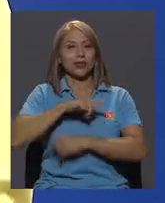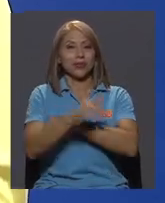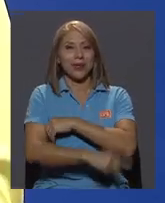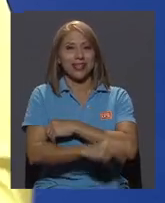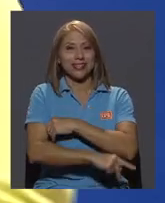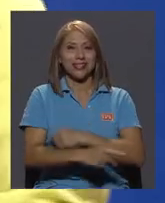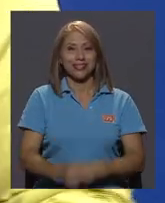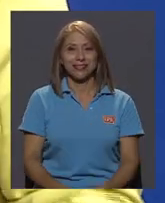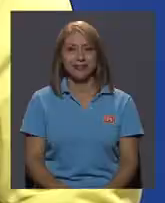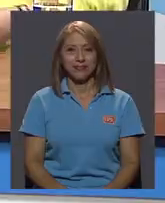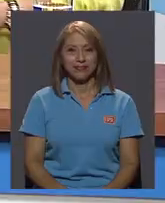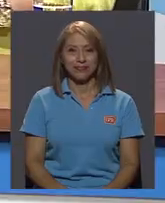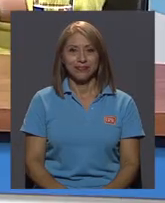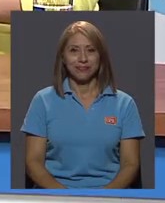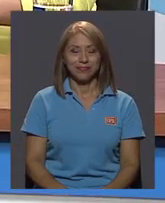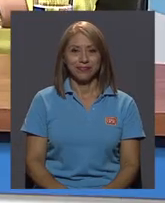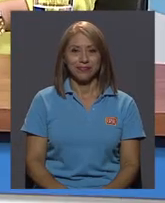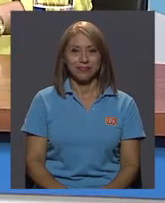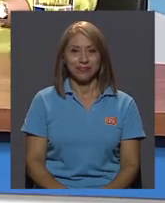país